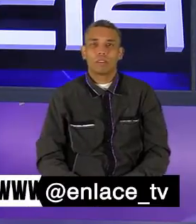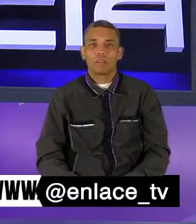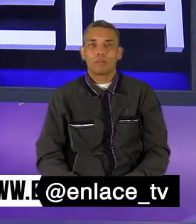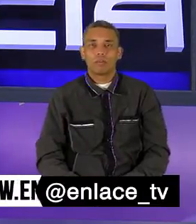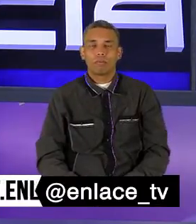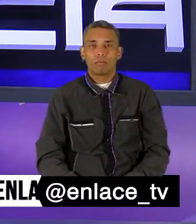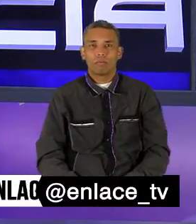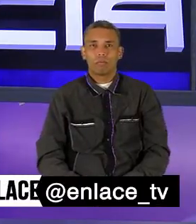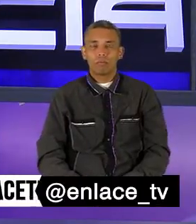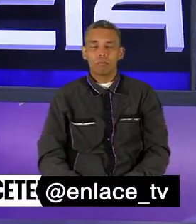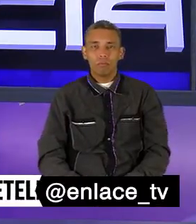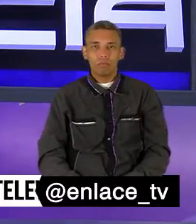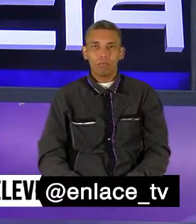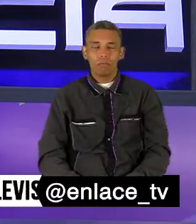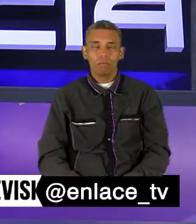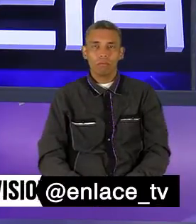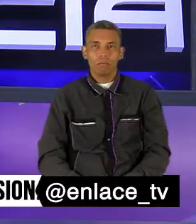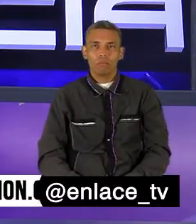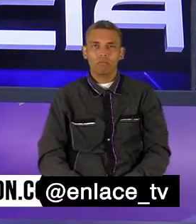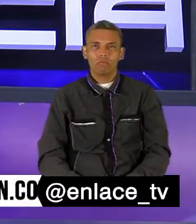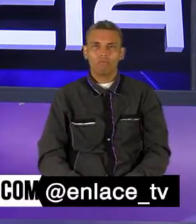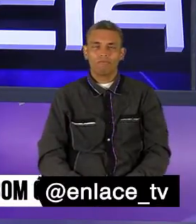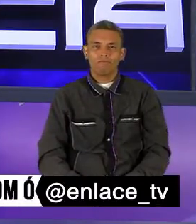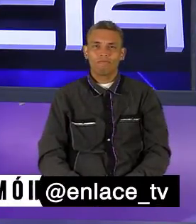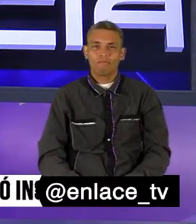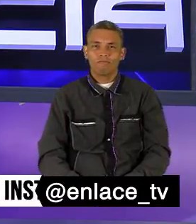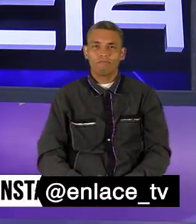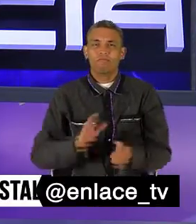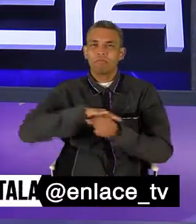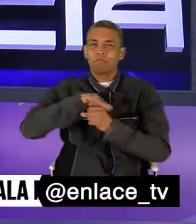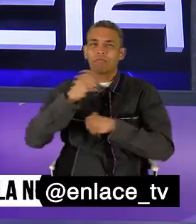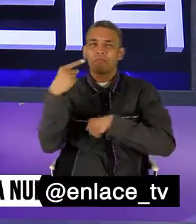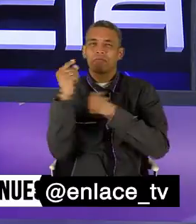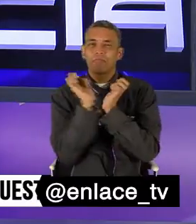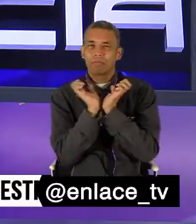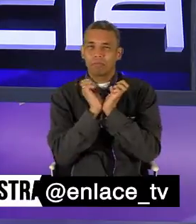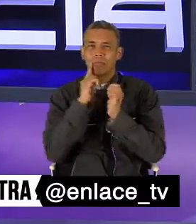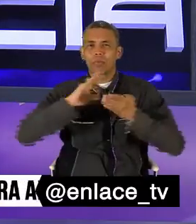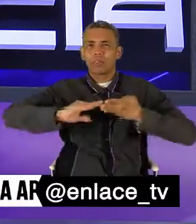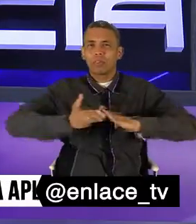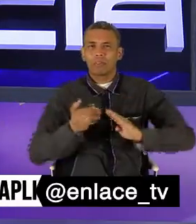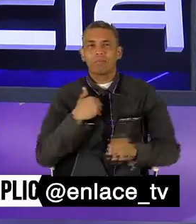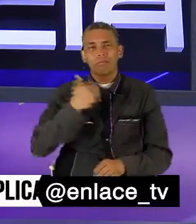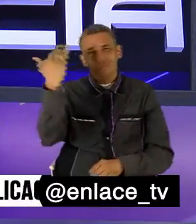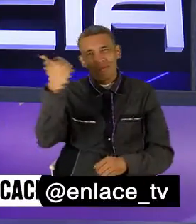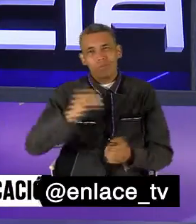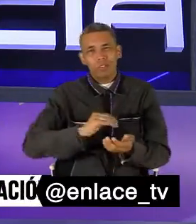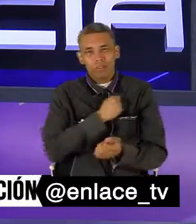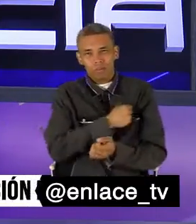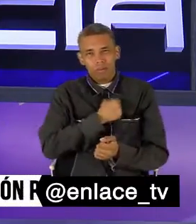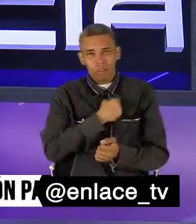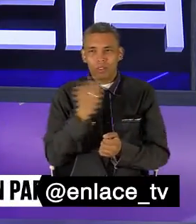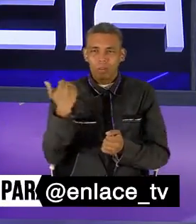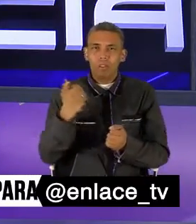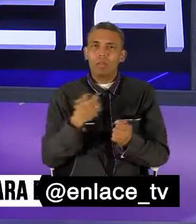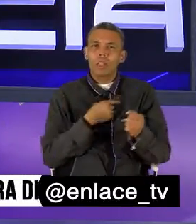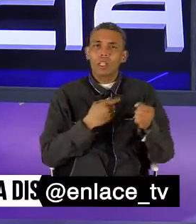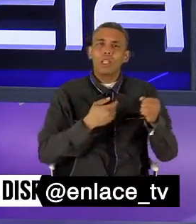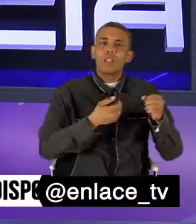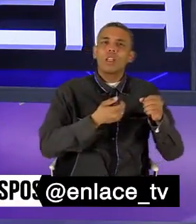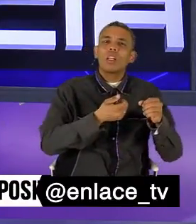Habitantes de la calle 57 con carrera 34 del barrio Primero de Mayo solicitan con urgencia la limpieza de la alcantarilla del